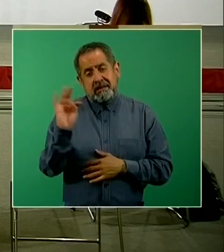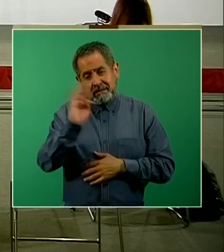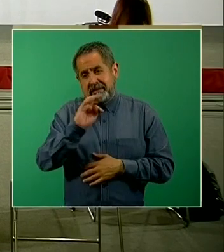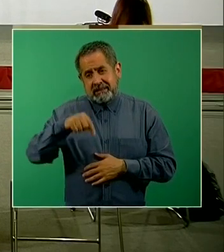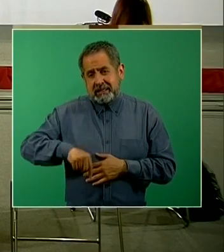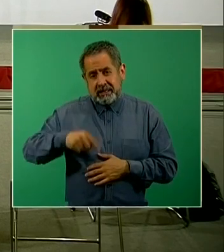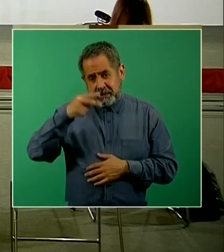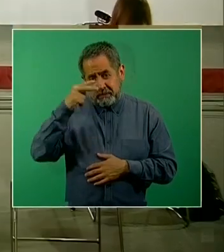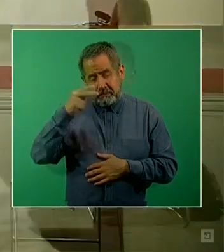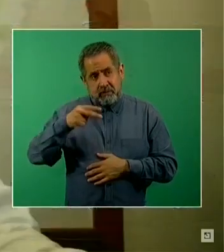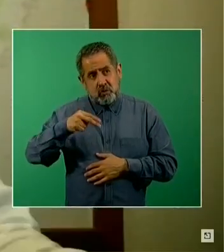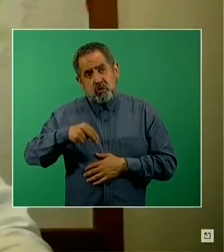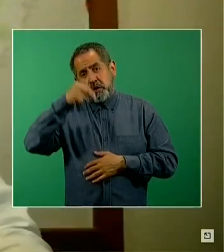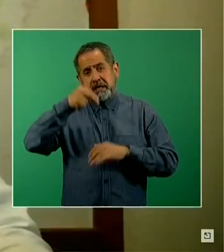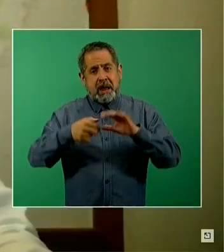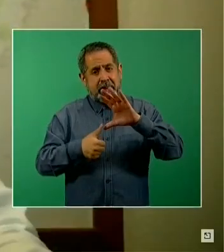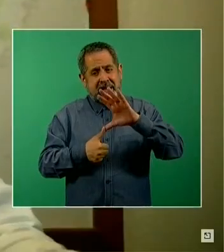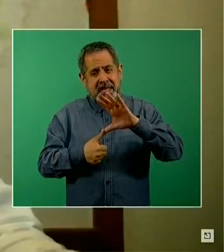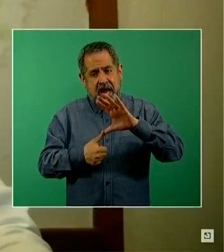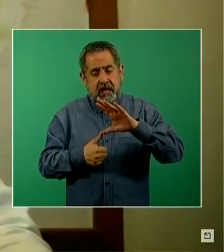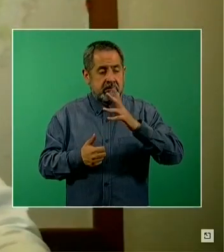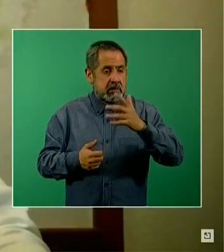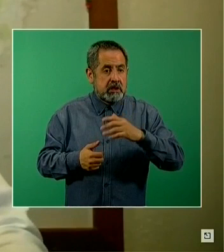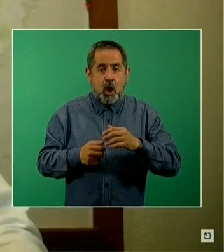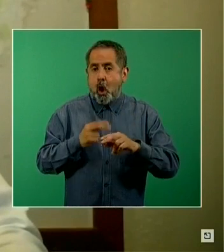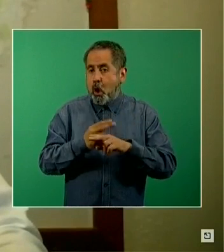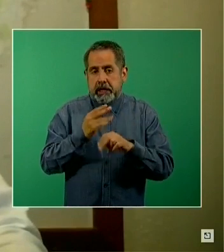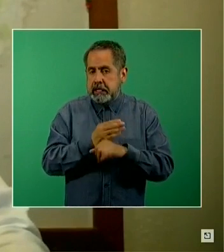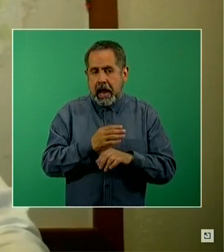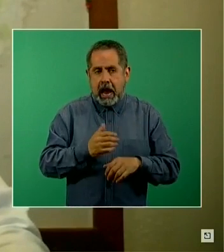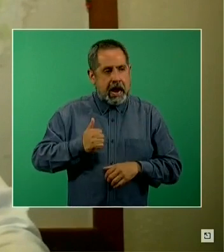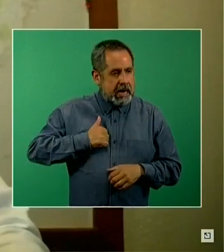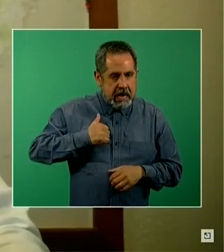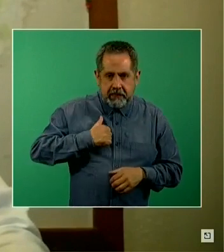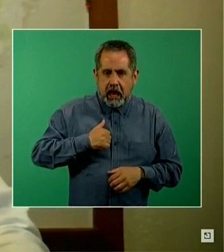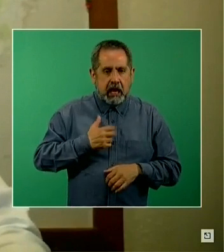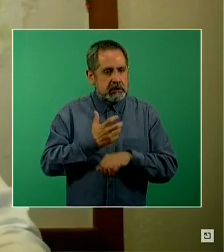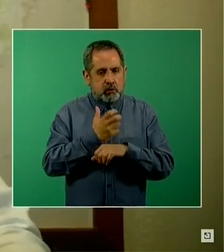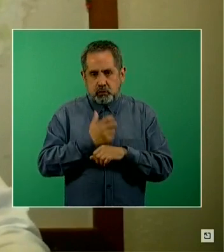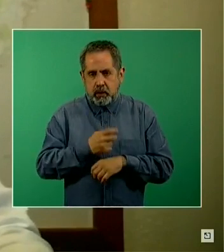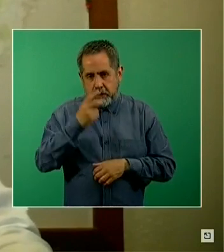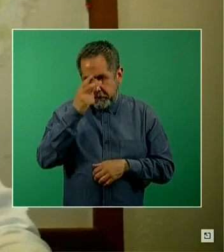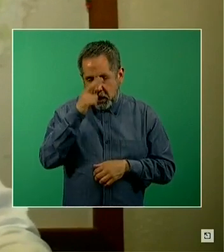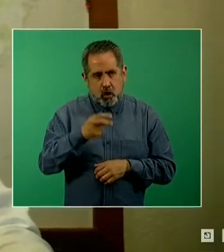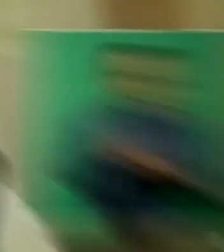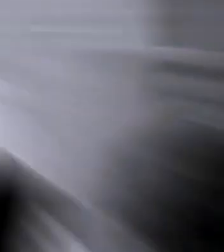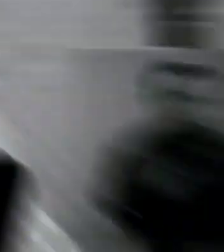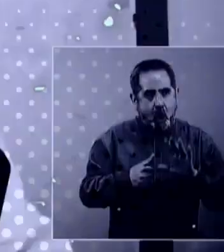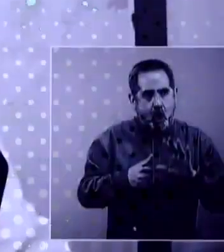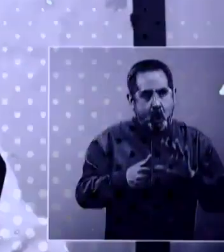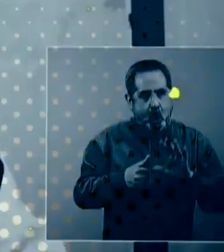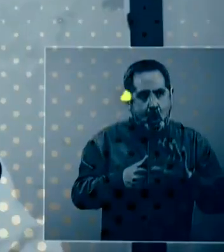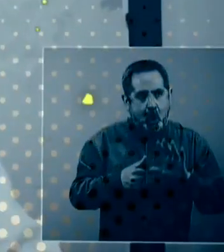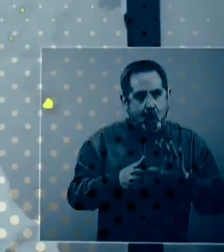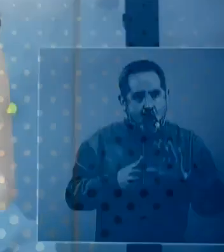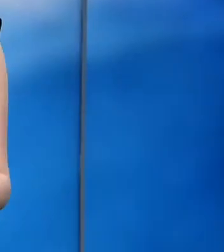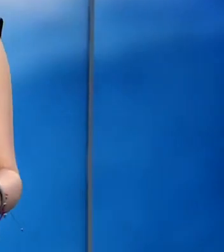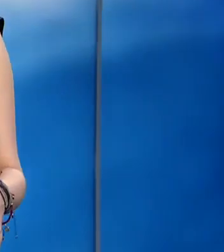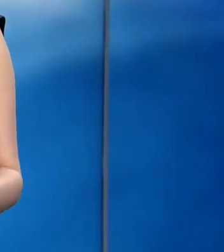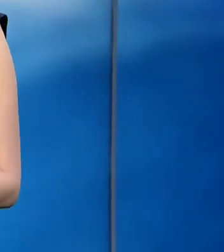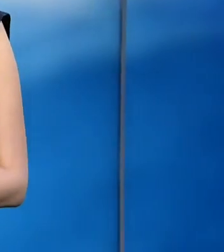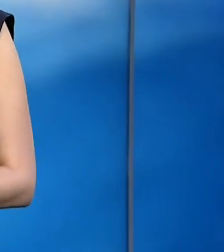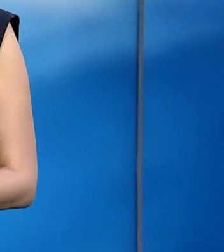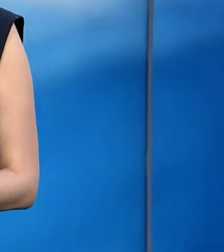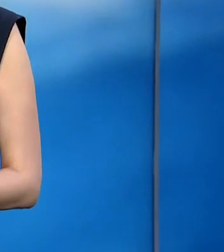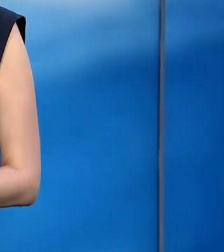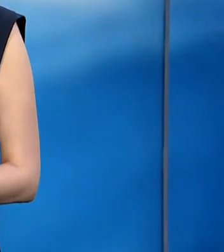también en la región de Norteamérica. En este momento ni Canadá, ni Estados Unidos, ni México tienen una reemergencia. La secretaria